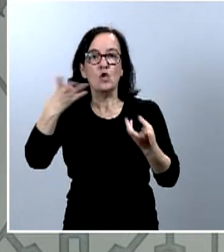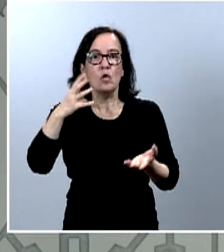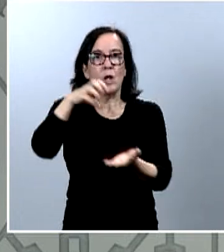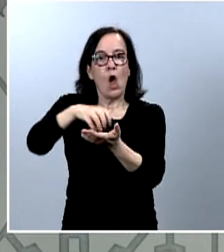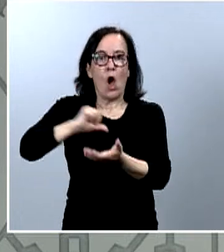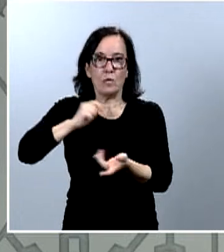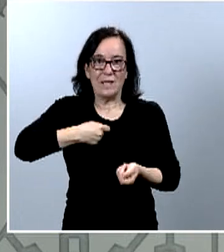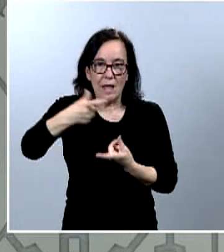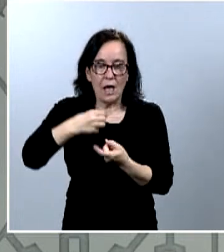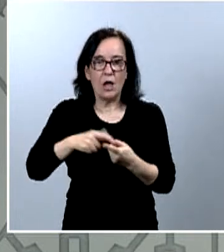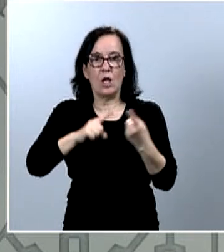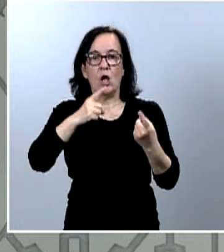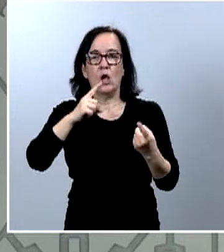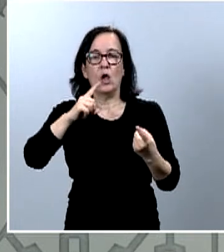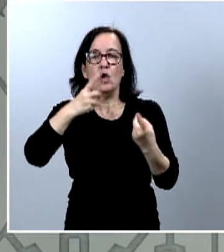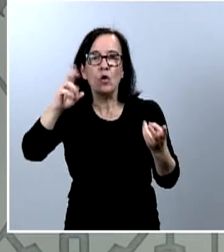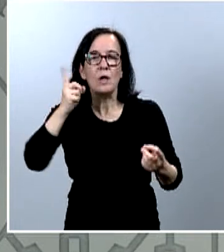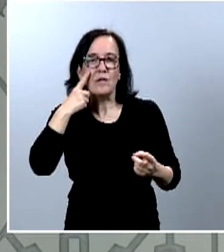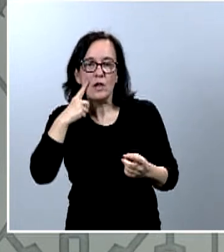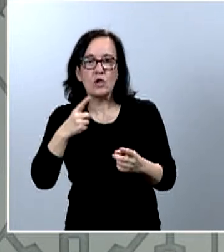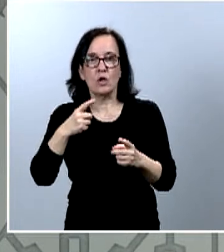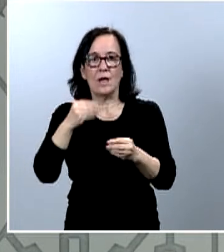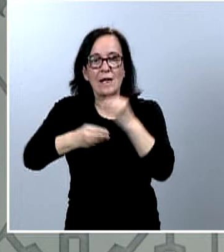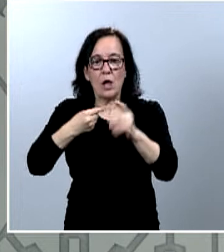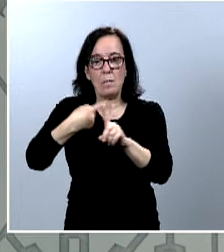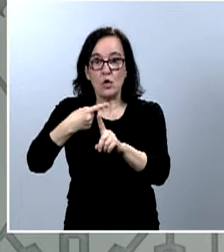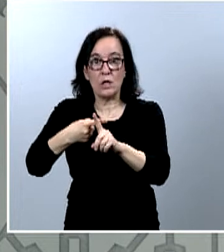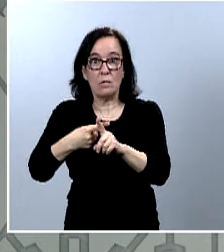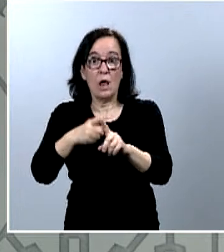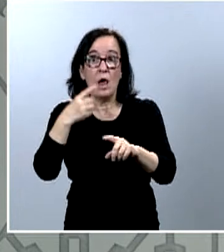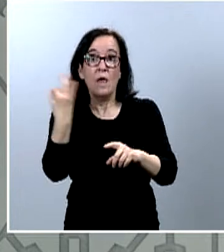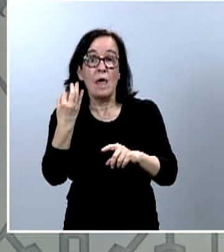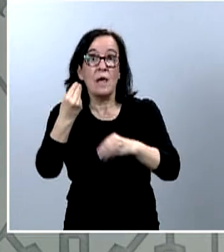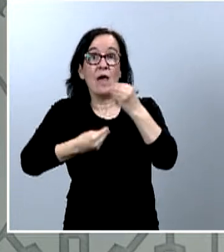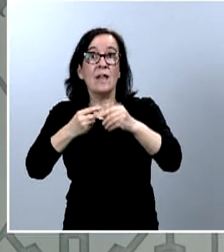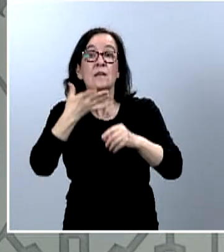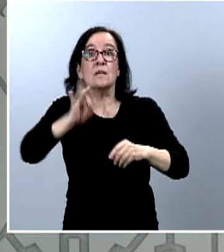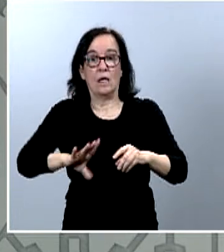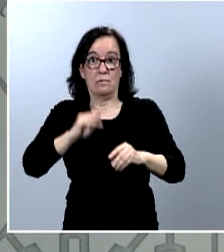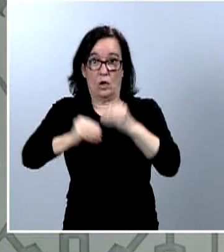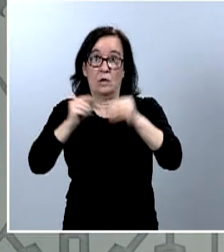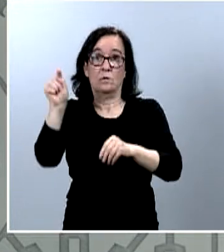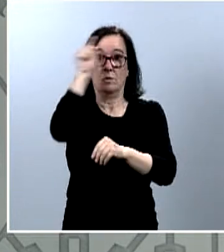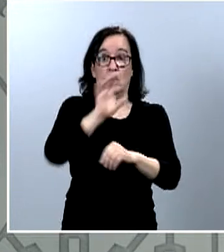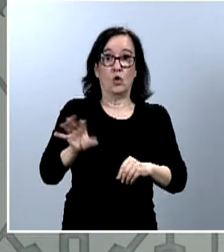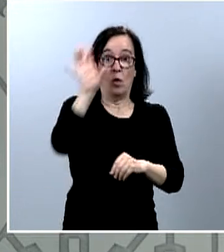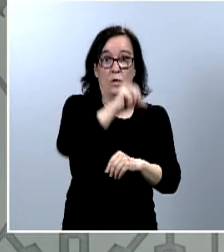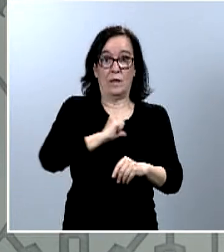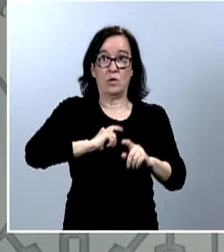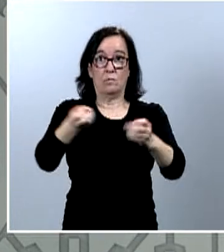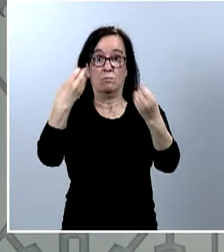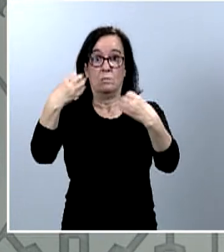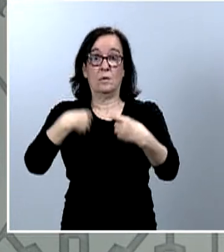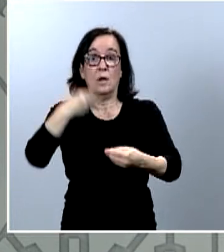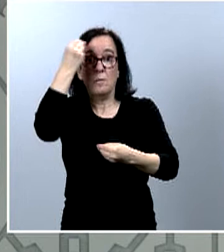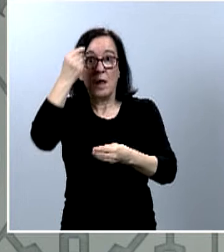el número de diagnósticos realizados positivos, los tienen que dar aquellos que los realizan y se realizan en las comunidades autónomas. Si alguien piensa que el